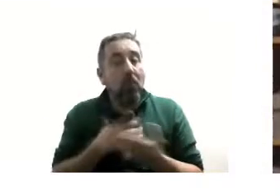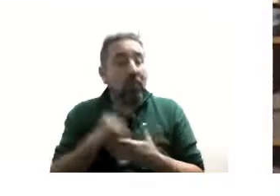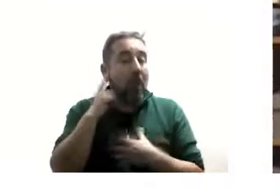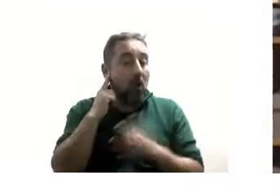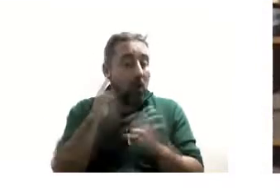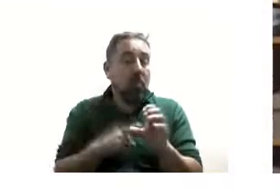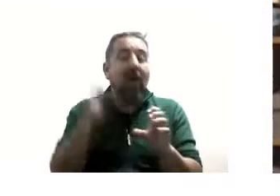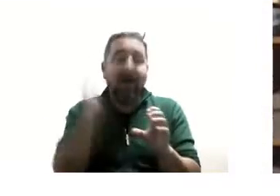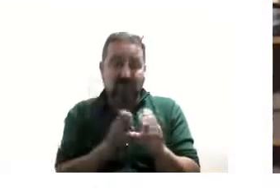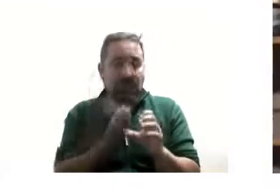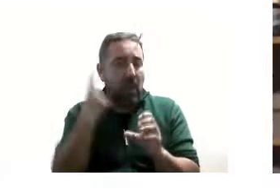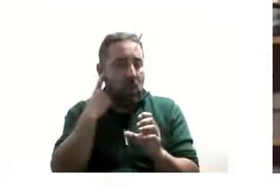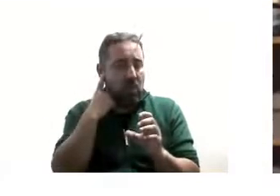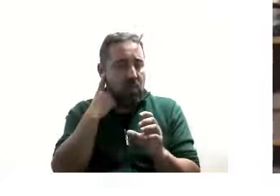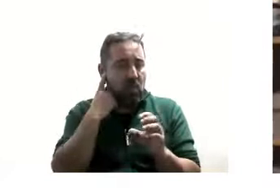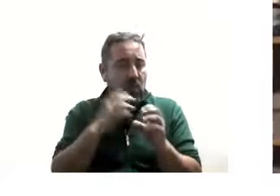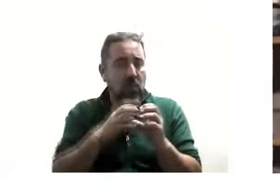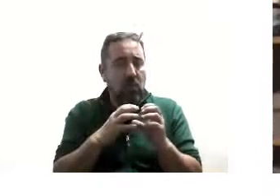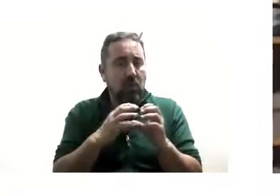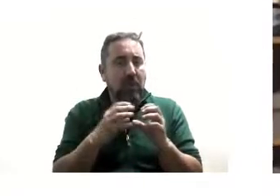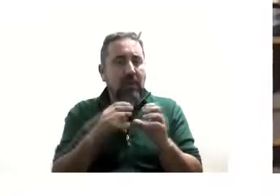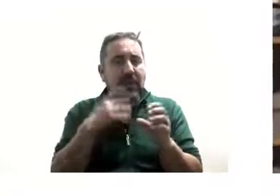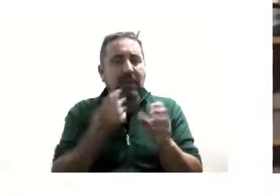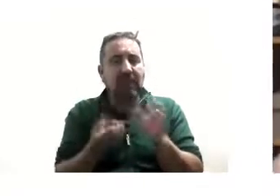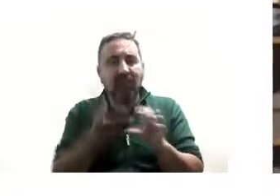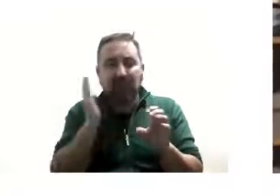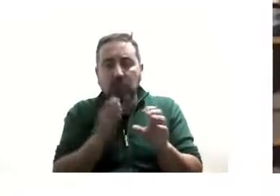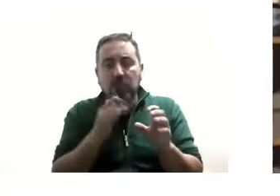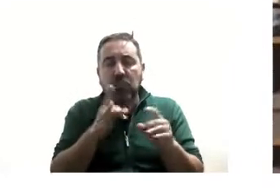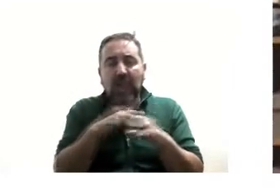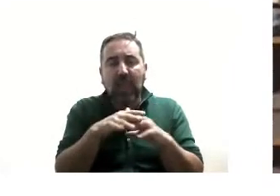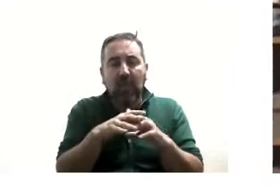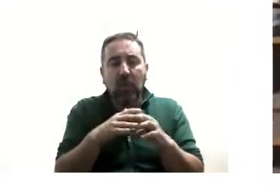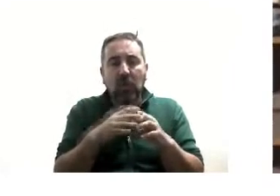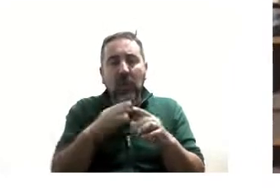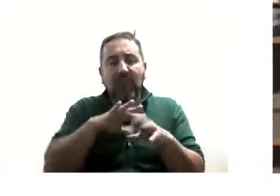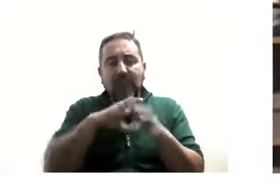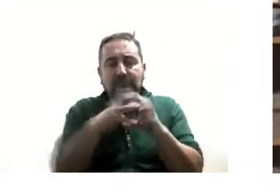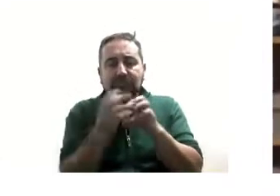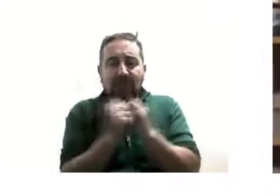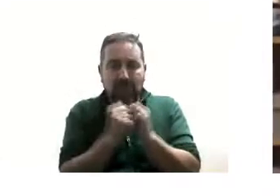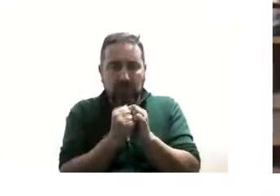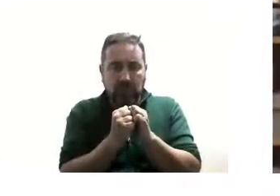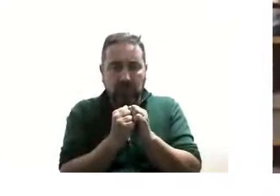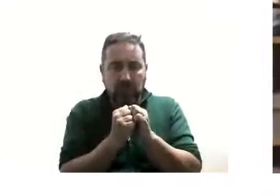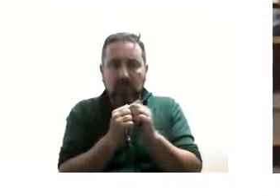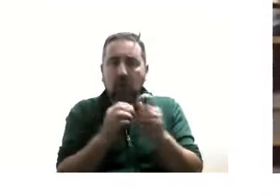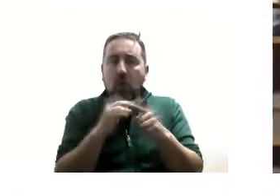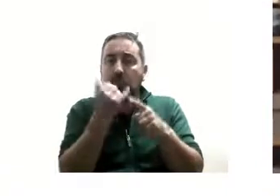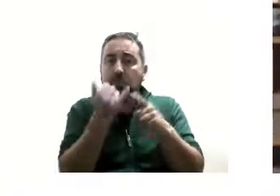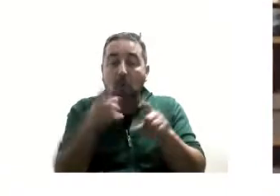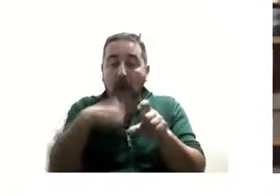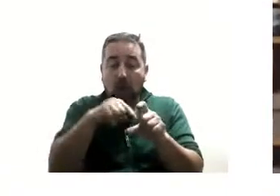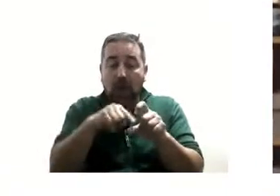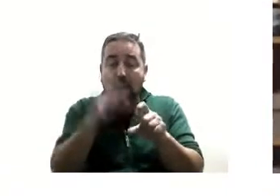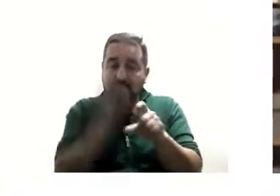oído, formándose una especie de tejido que puede ser simplemente fibrosis, un tejido que ocluye la cóclea, o algunas veces